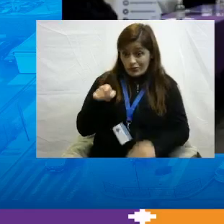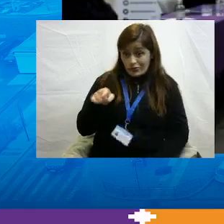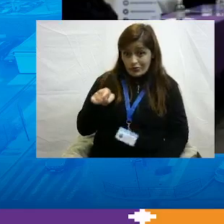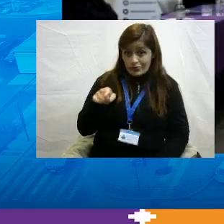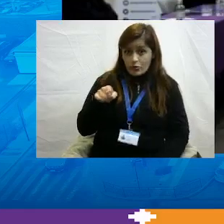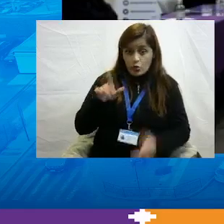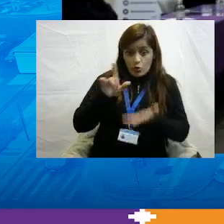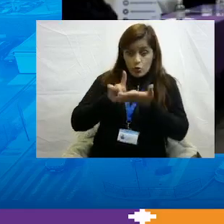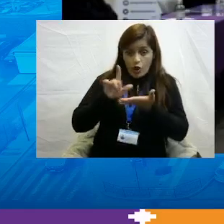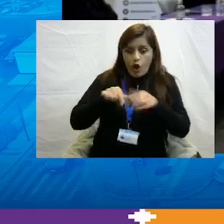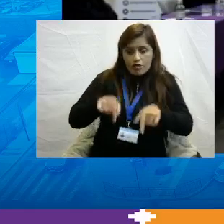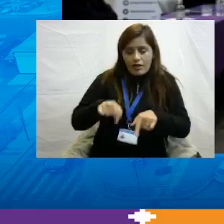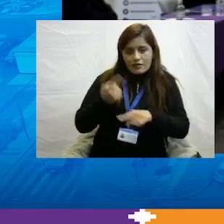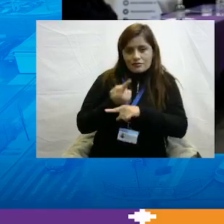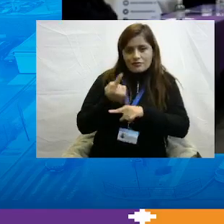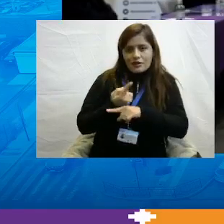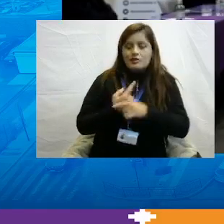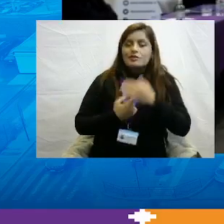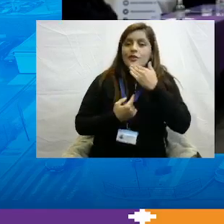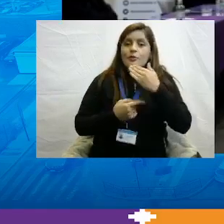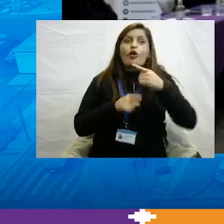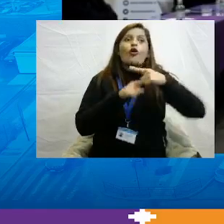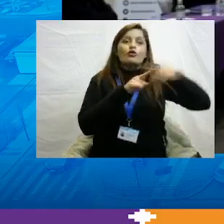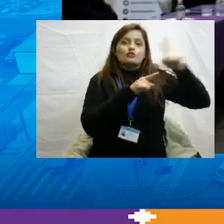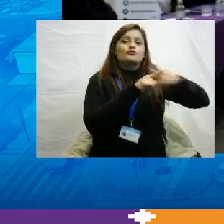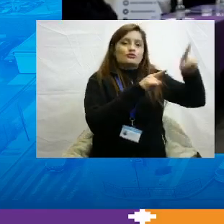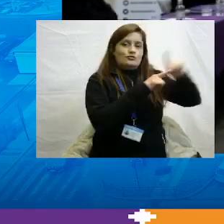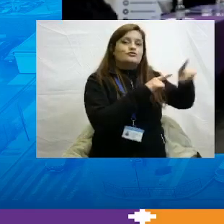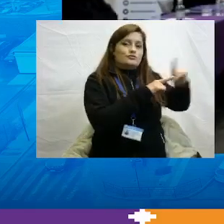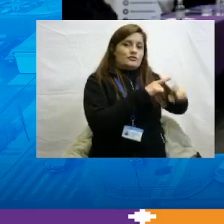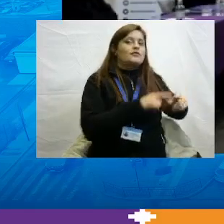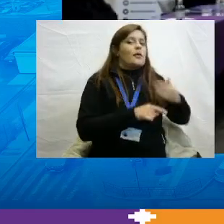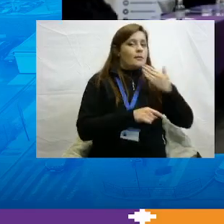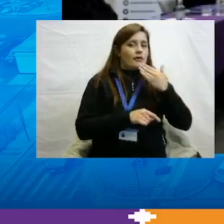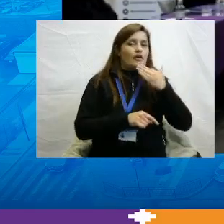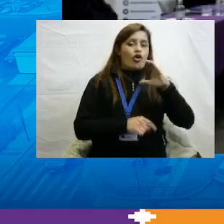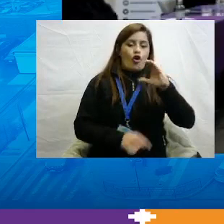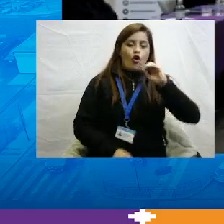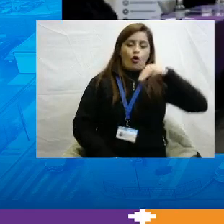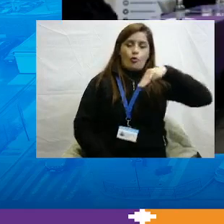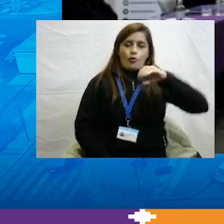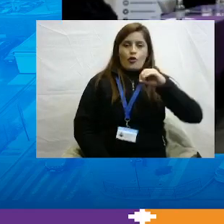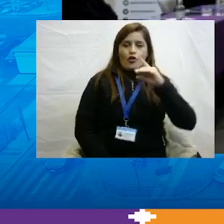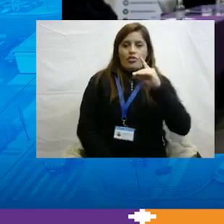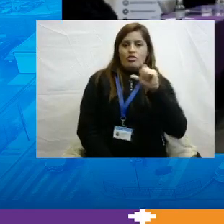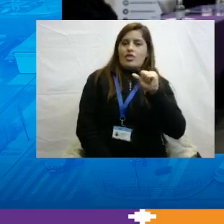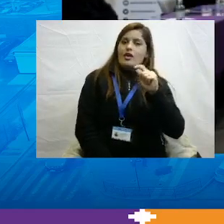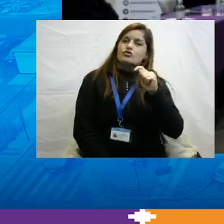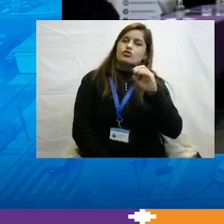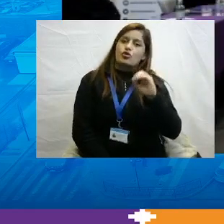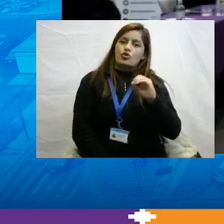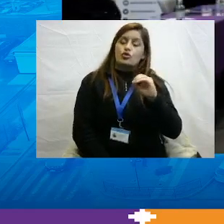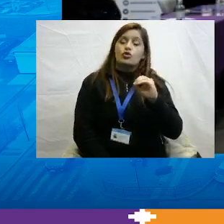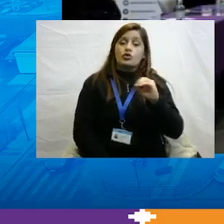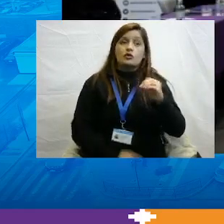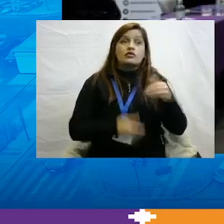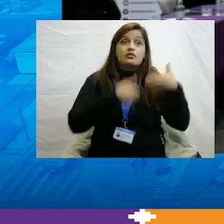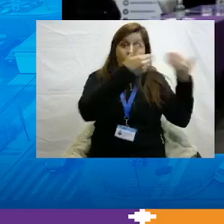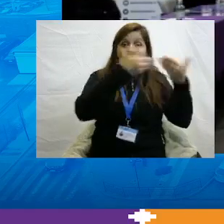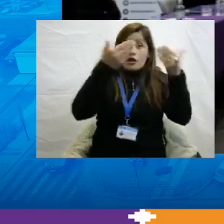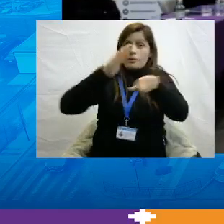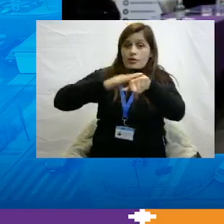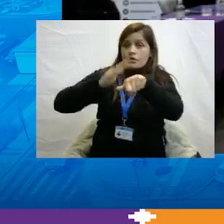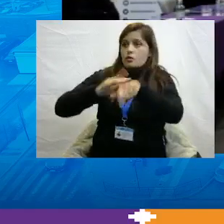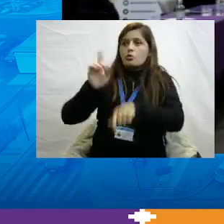particular que estamos viendo hoy día, sino que también con otros lugares, digamos, de que están en comodato y que no están